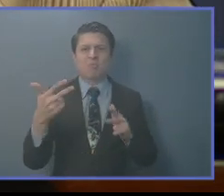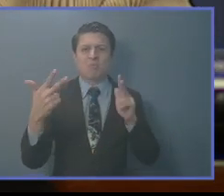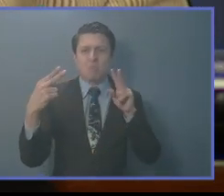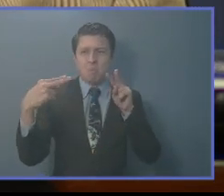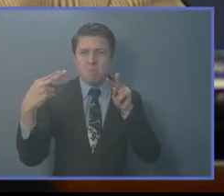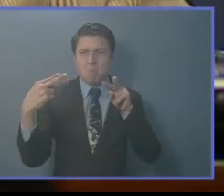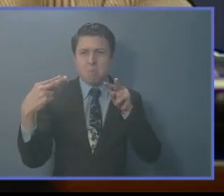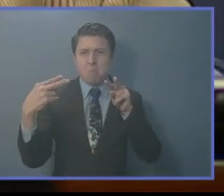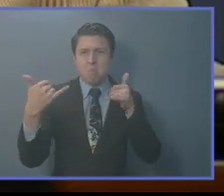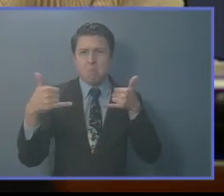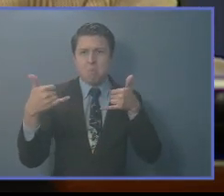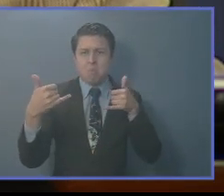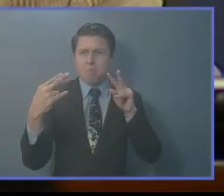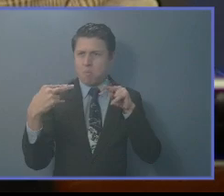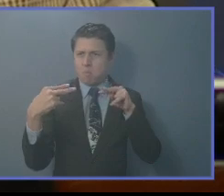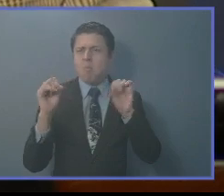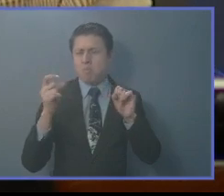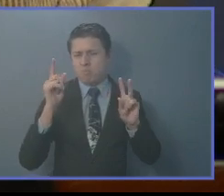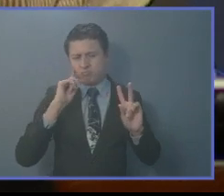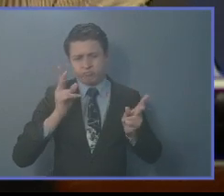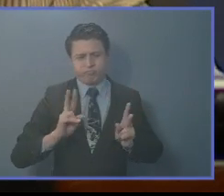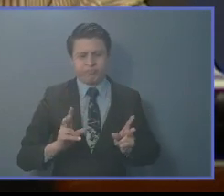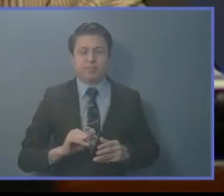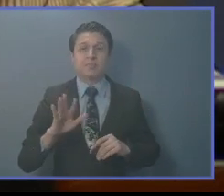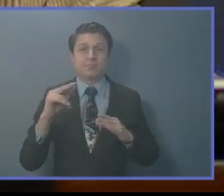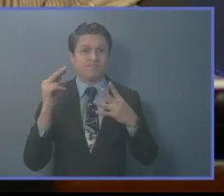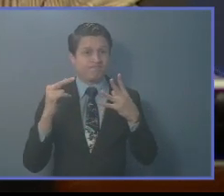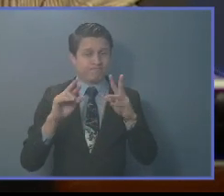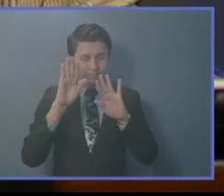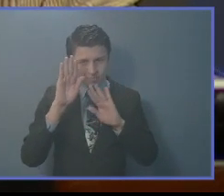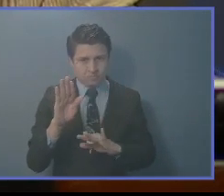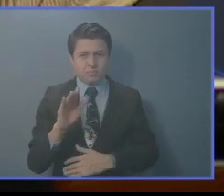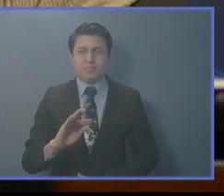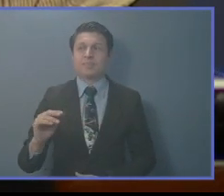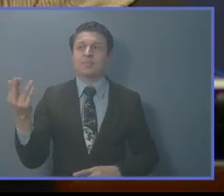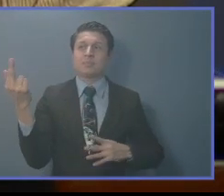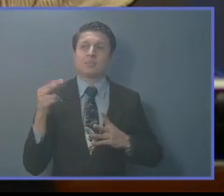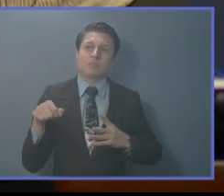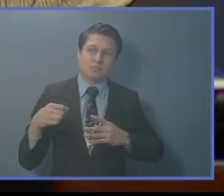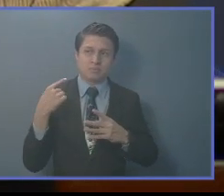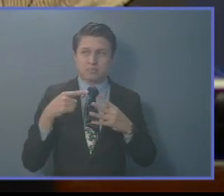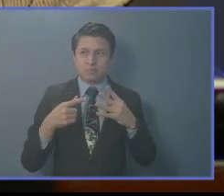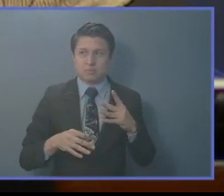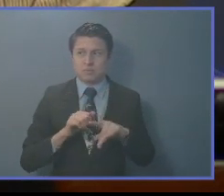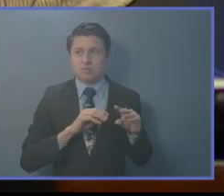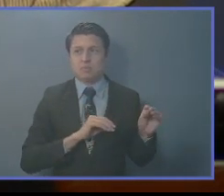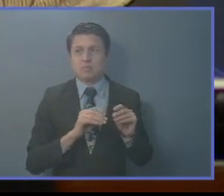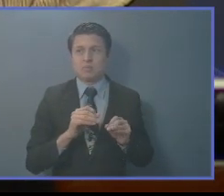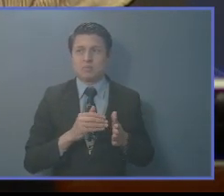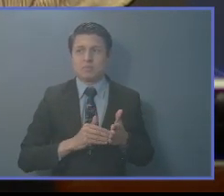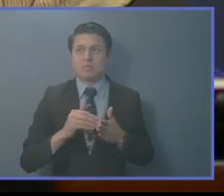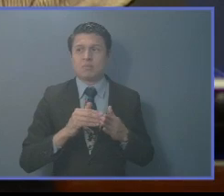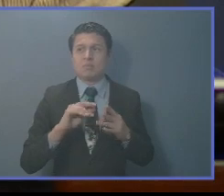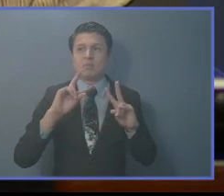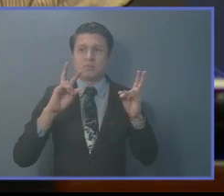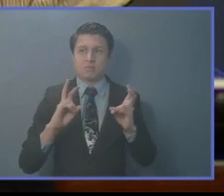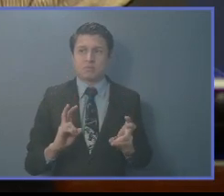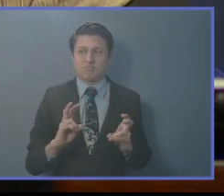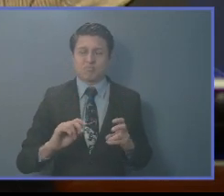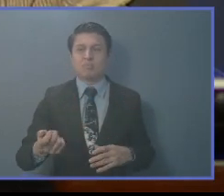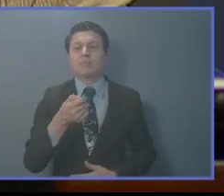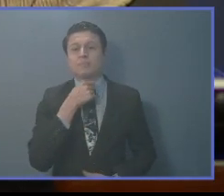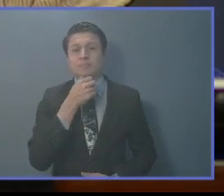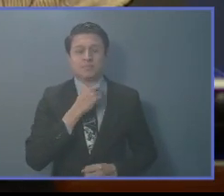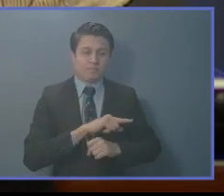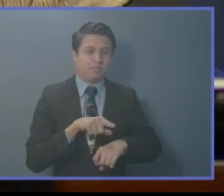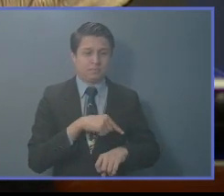presenciales. 5. Respetando la normativa vigente en el marco de esta ley, se podrán introducir ajustes a los horarios y jornadas